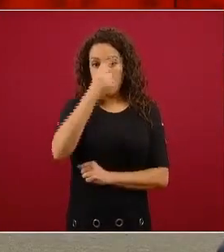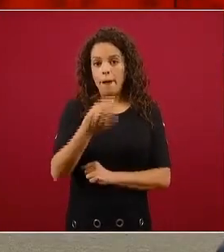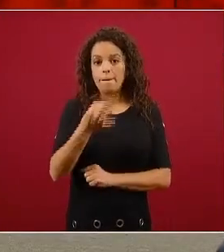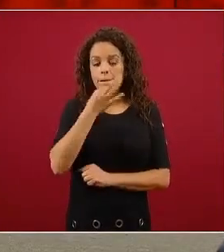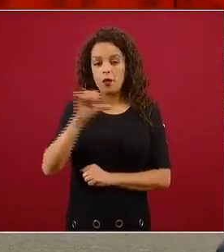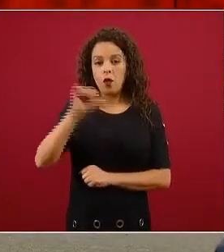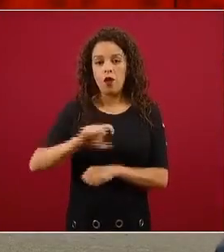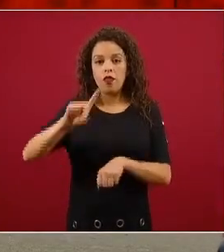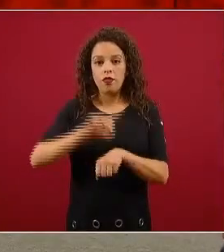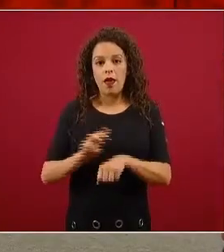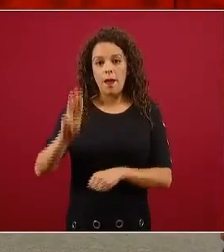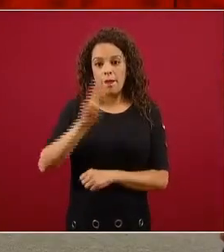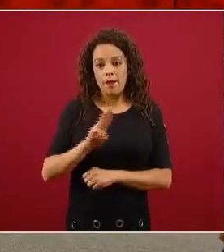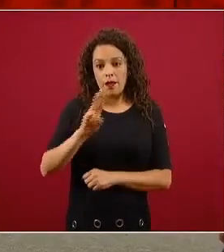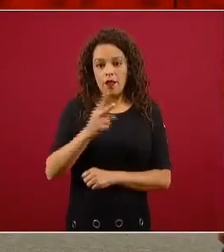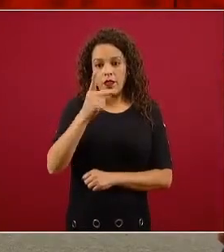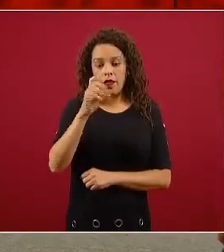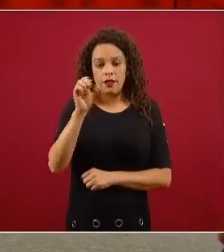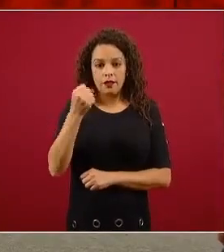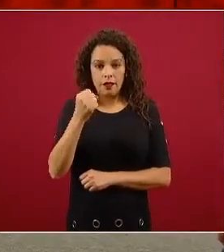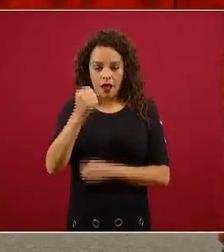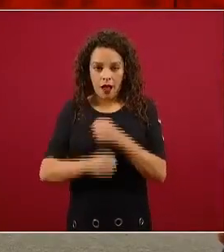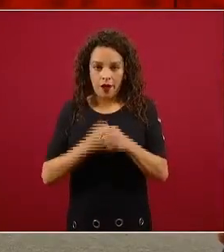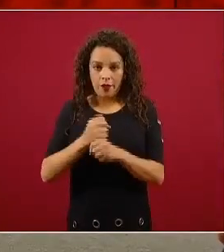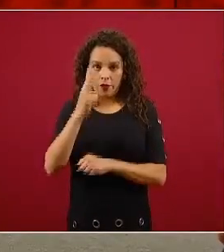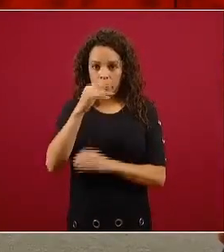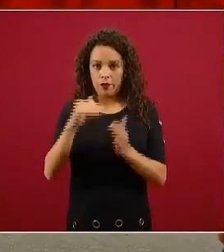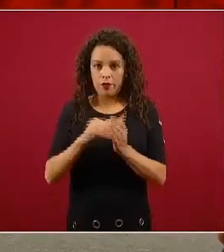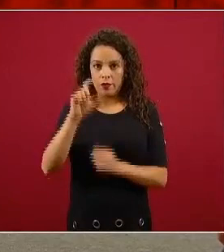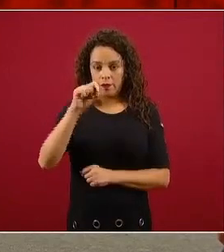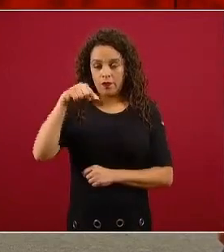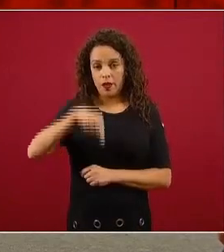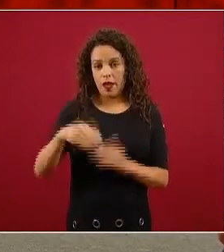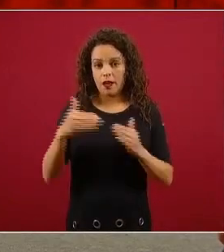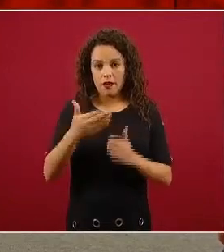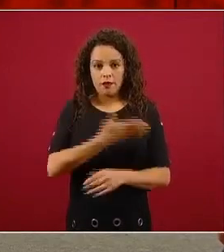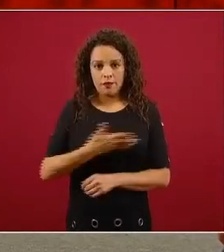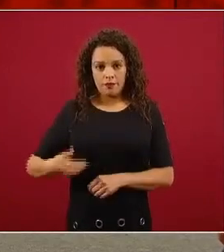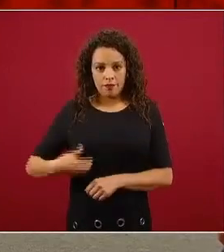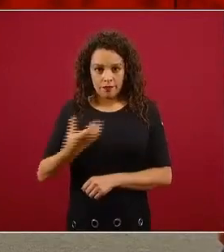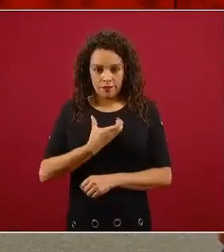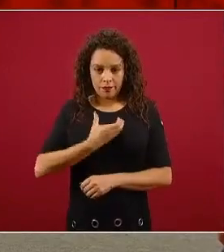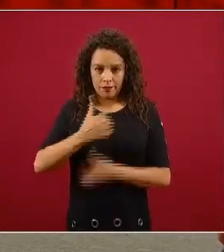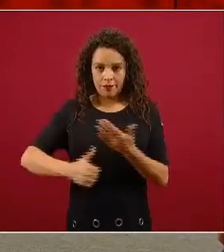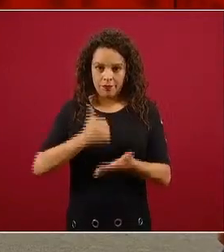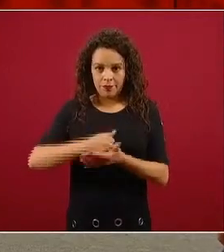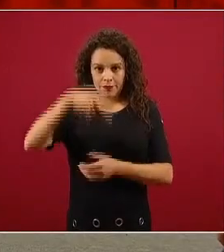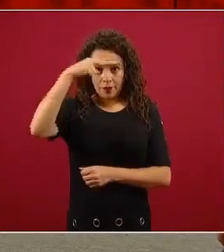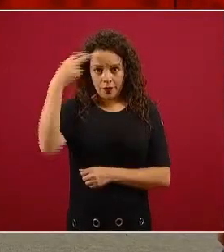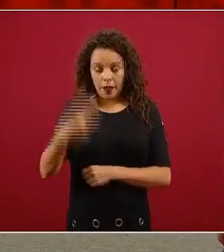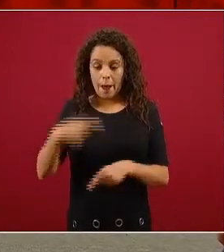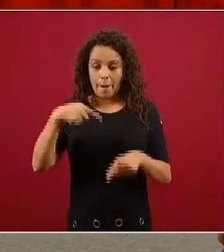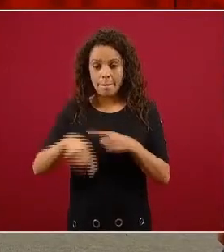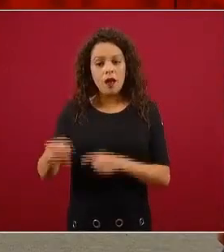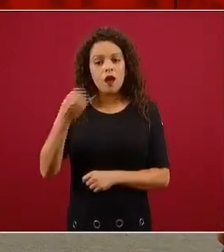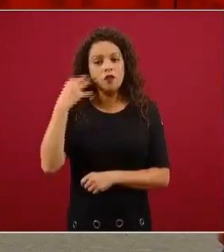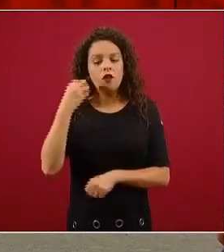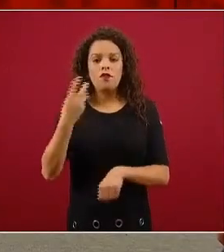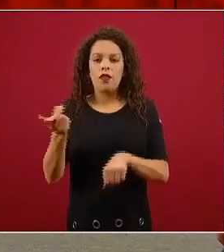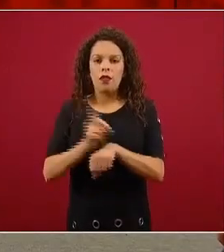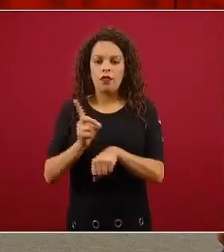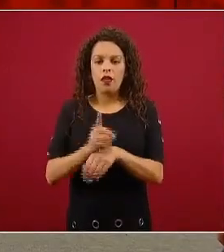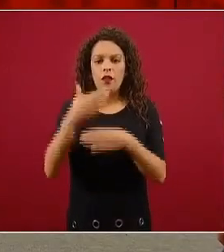de 2020 estamos en el palacio nacional de méxico en la ciudad de mexico y vamos a iniciar la conferencia de prensa diaria sobre kobe